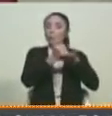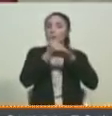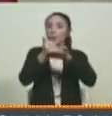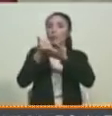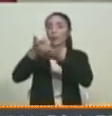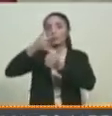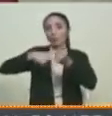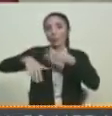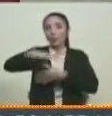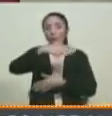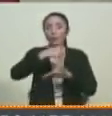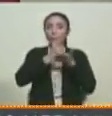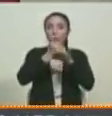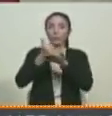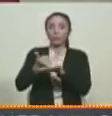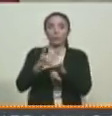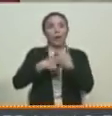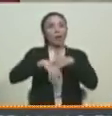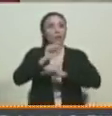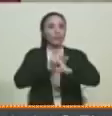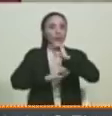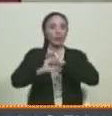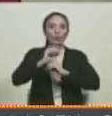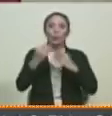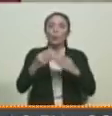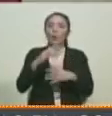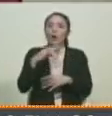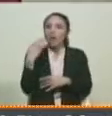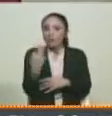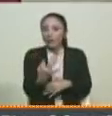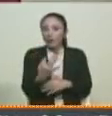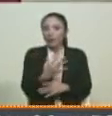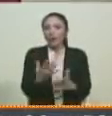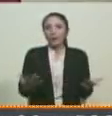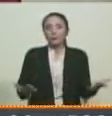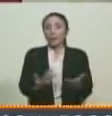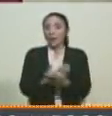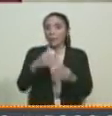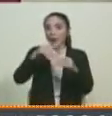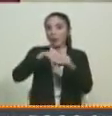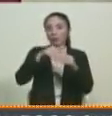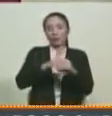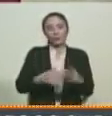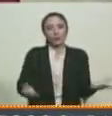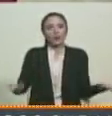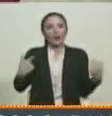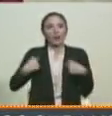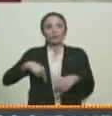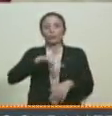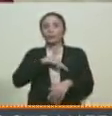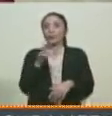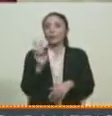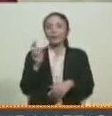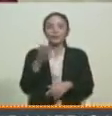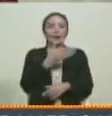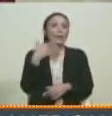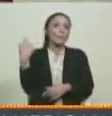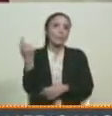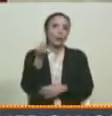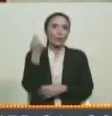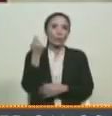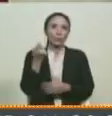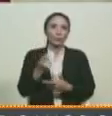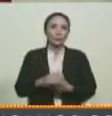Somos unos campeones mundiales defendiendo la verdad y haciendo política. Y para ganar elecciones, que nos busquen.